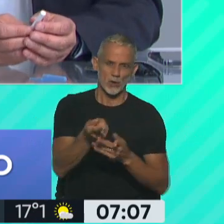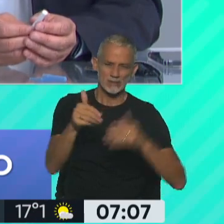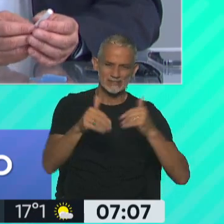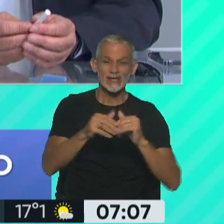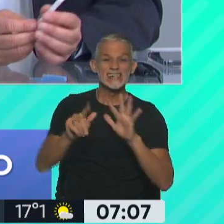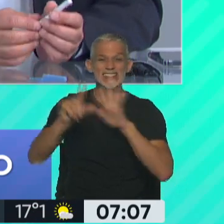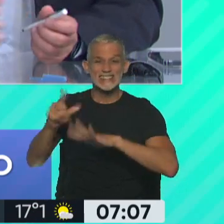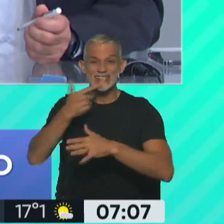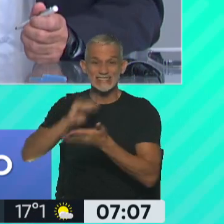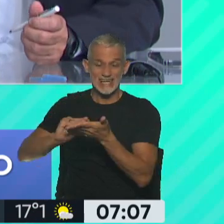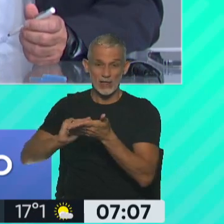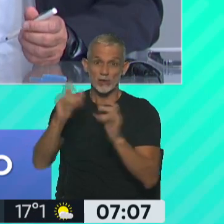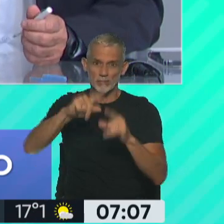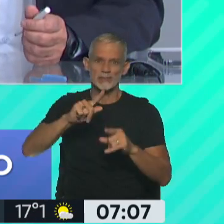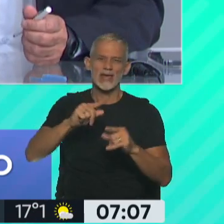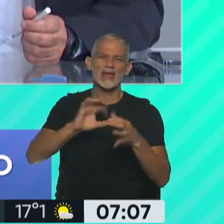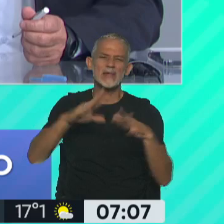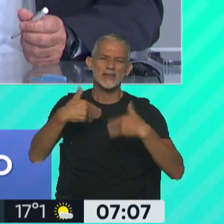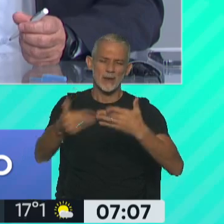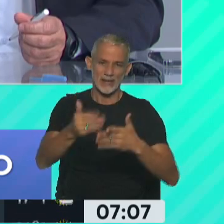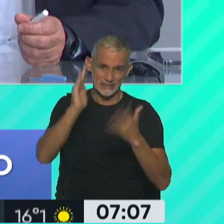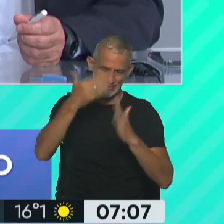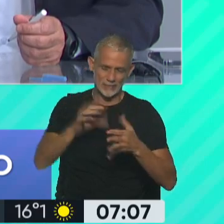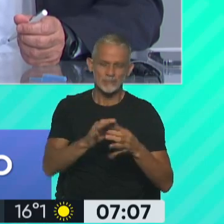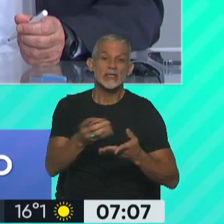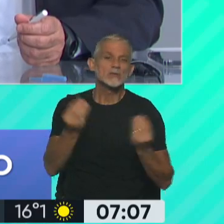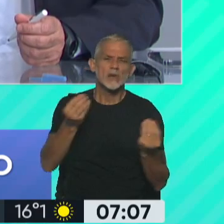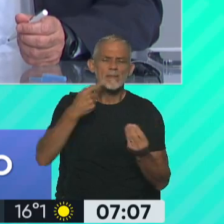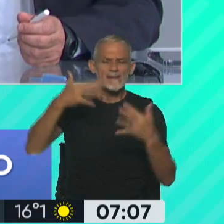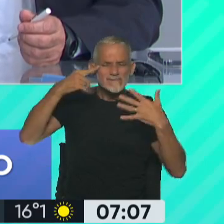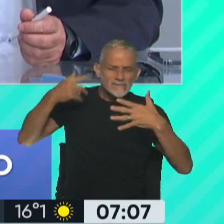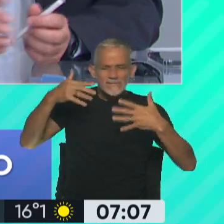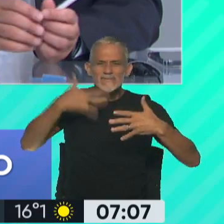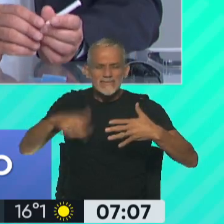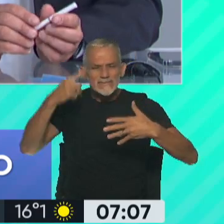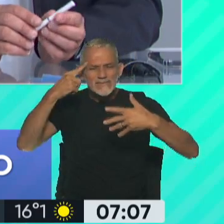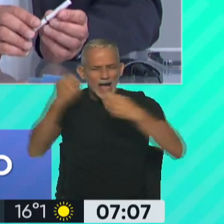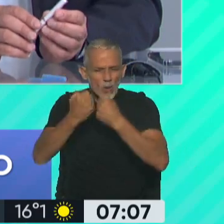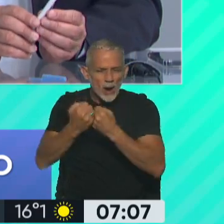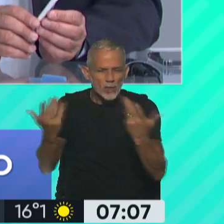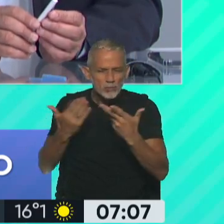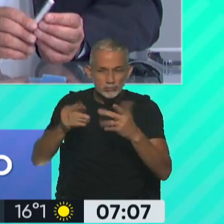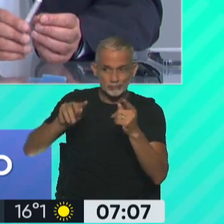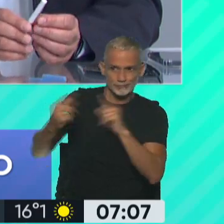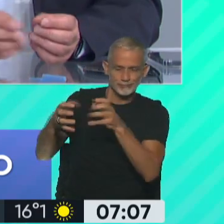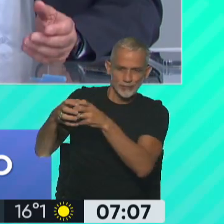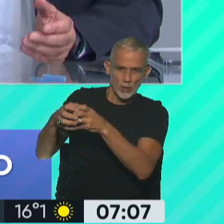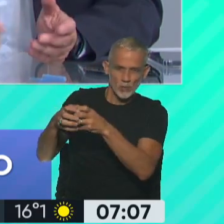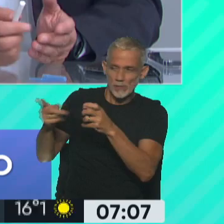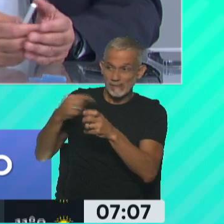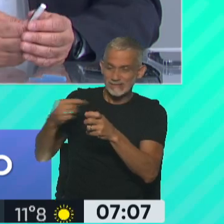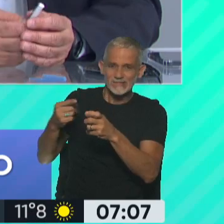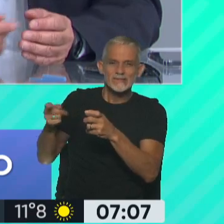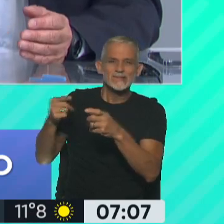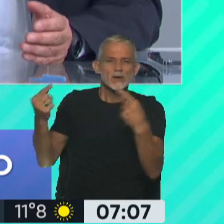7 senadores nacionales, le va a facilitar la posibilidad de llegar a entendimientos y acuerdos con los bloques